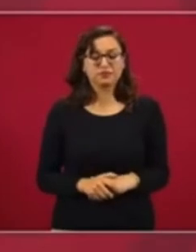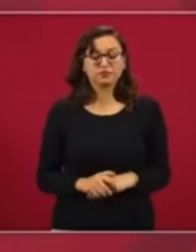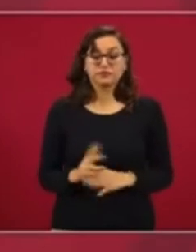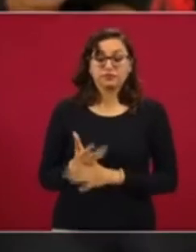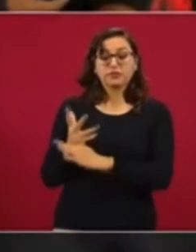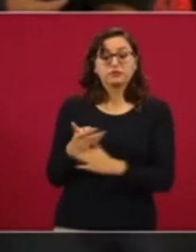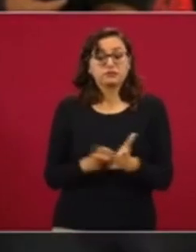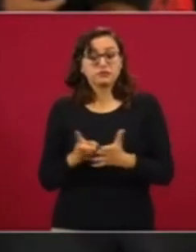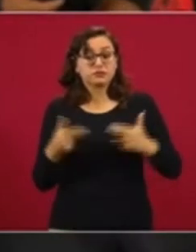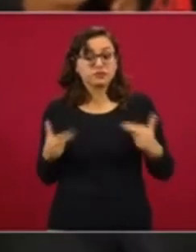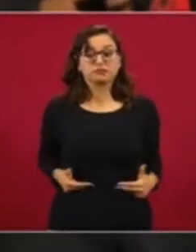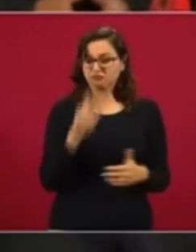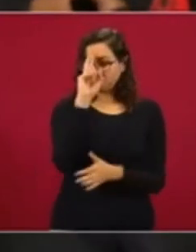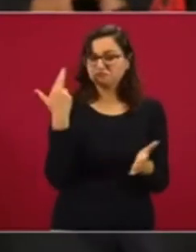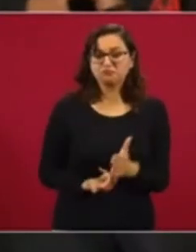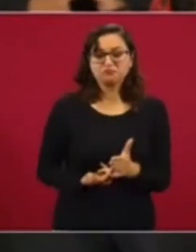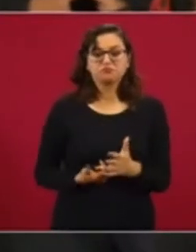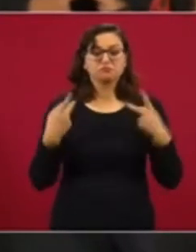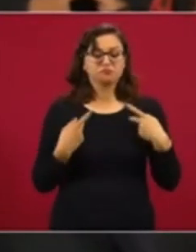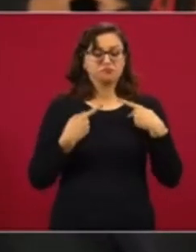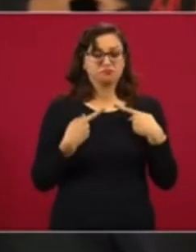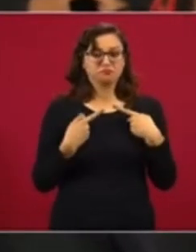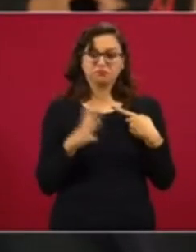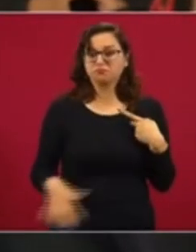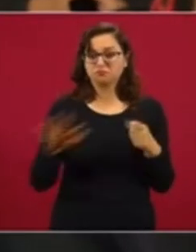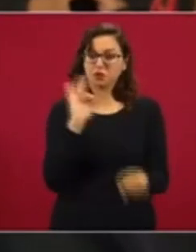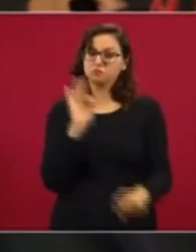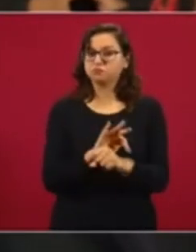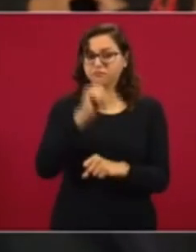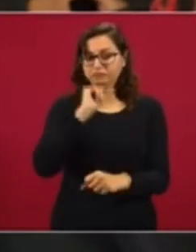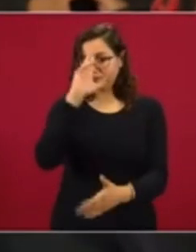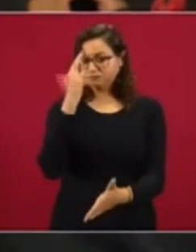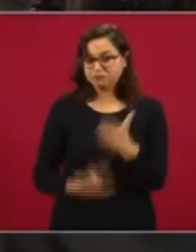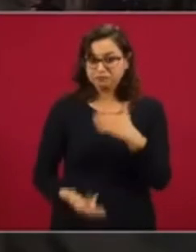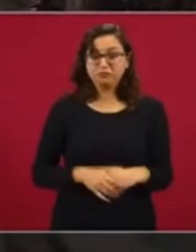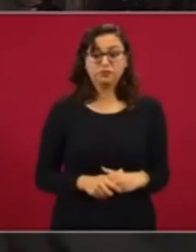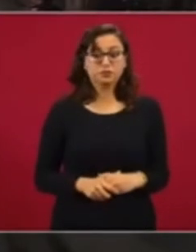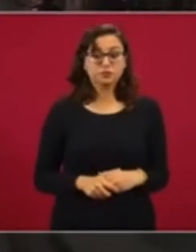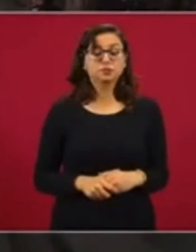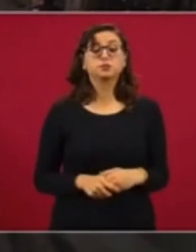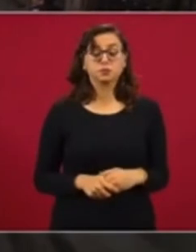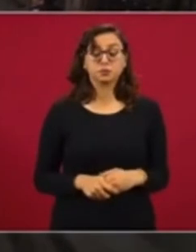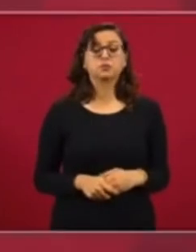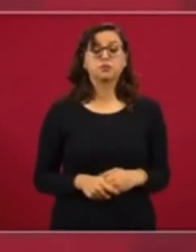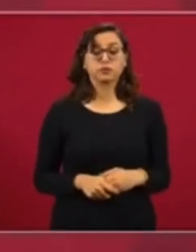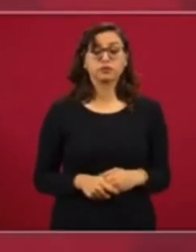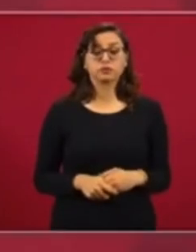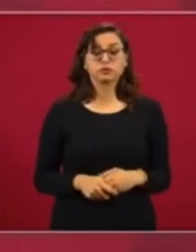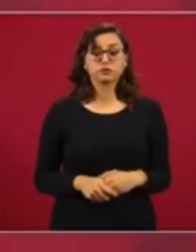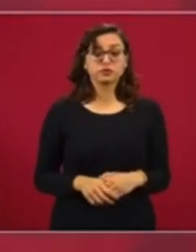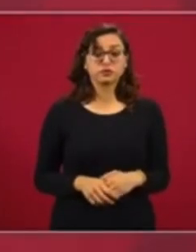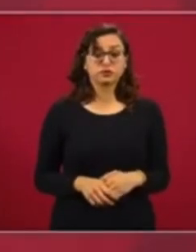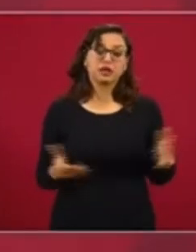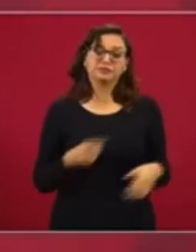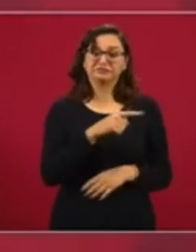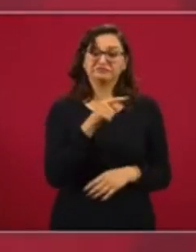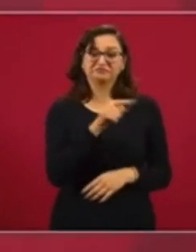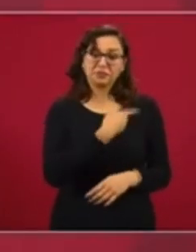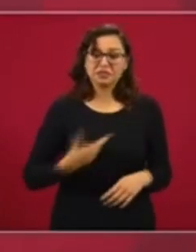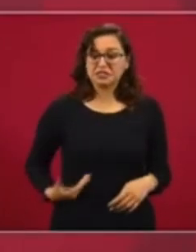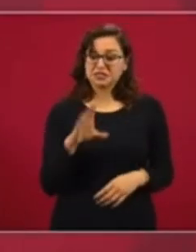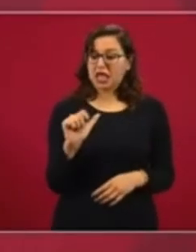afectan los derechos humanos y las garantías para la protección de las personas. Pues eso es lo que manejó desde el principio Felipe